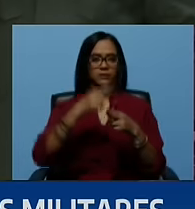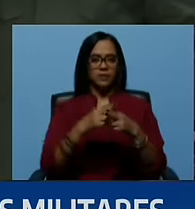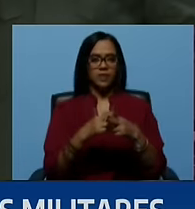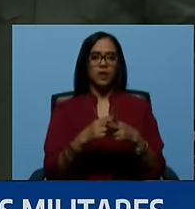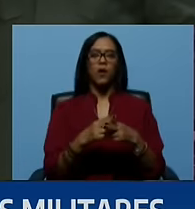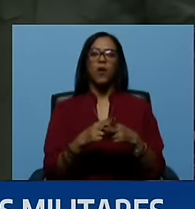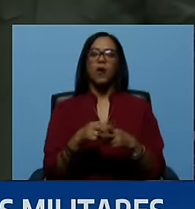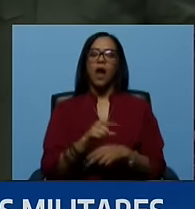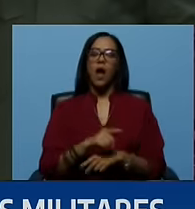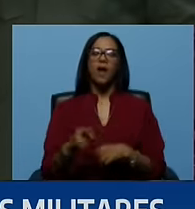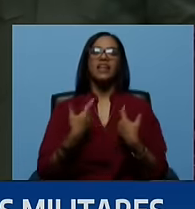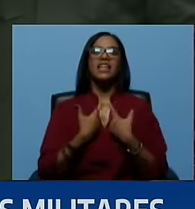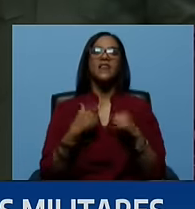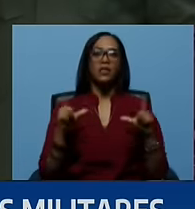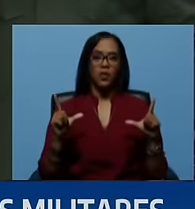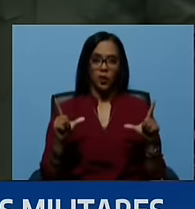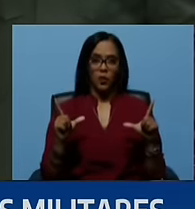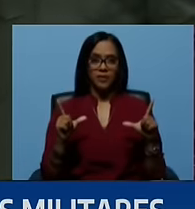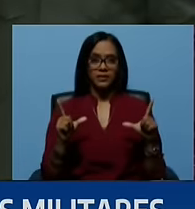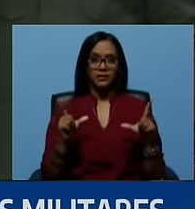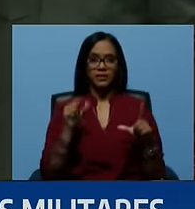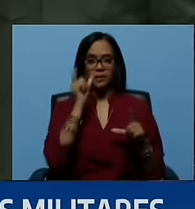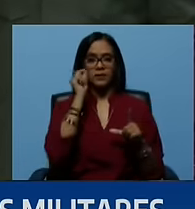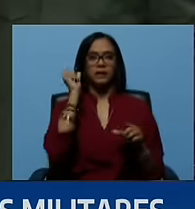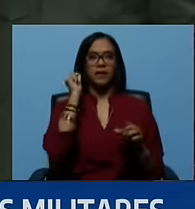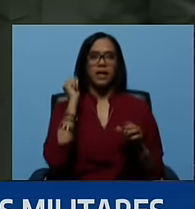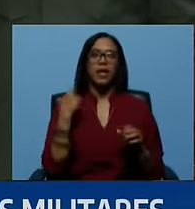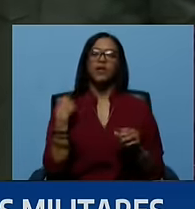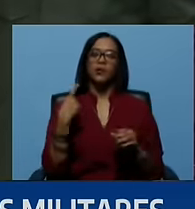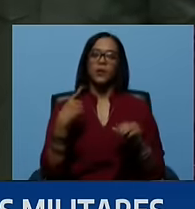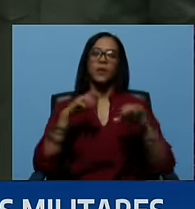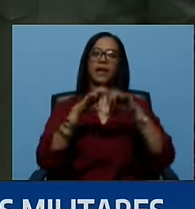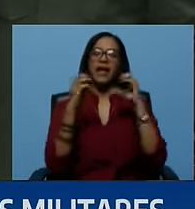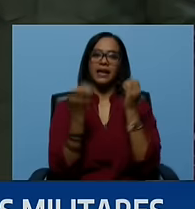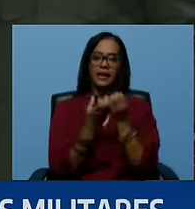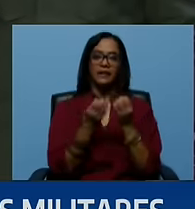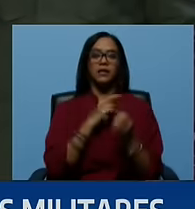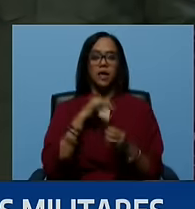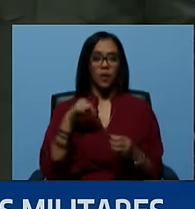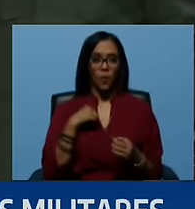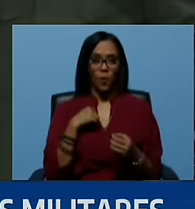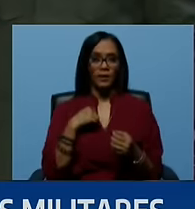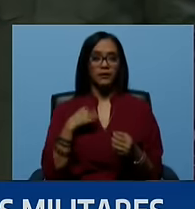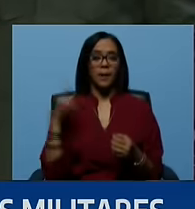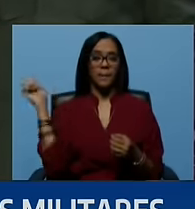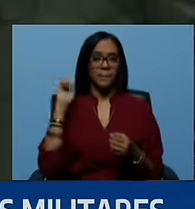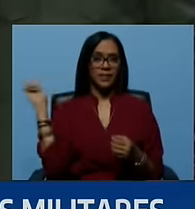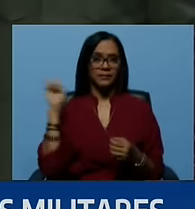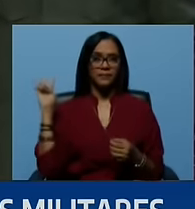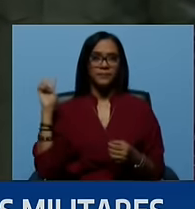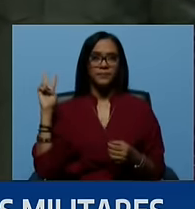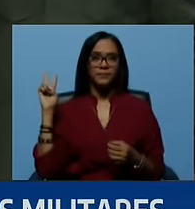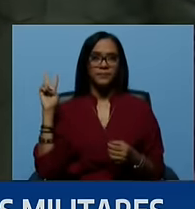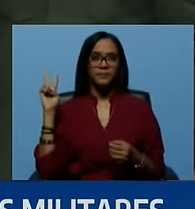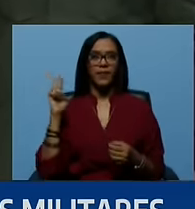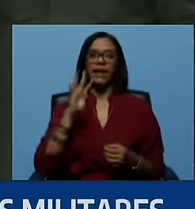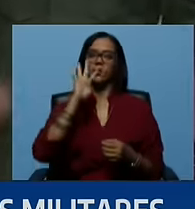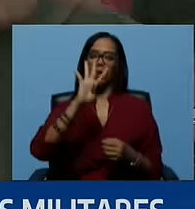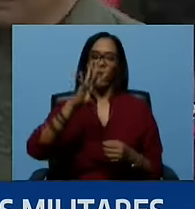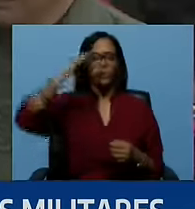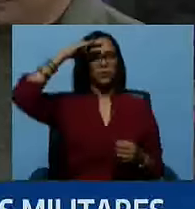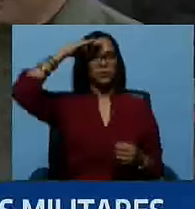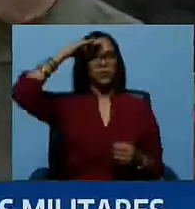orden Libertadores y libertadoras en su primera clase de nuestra bolivar de Venezuela a estos cuatro